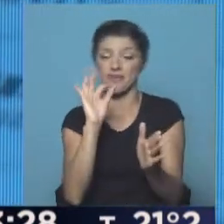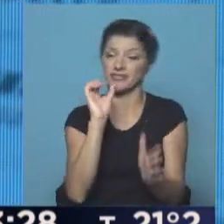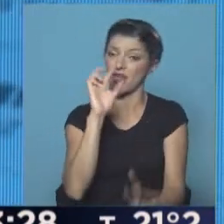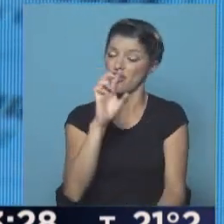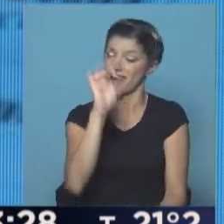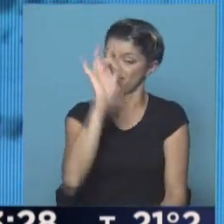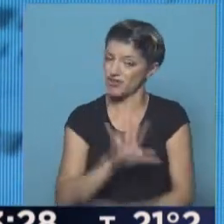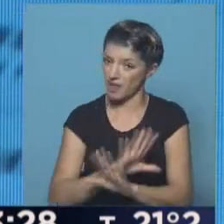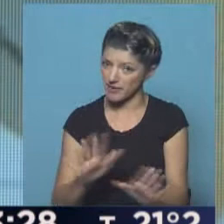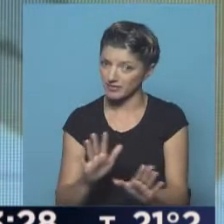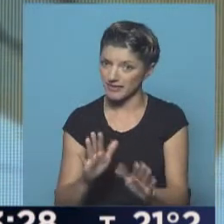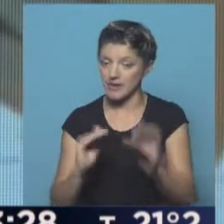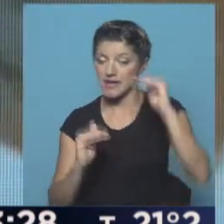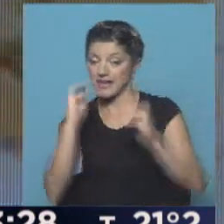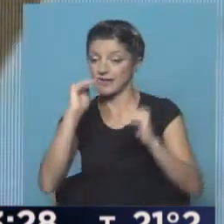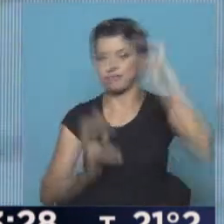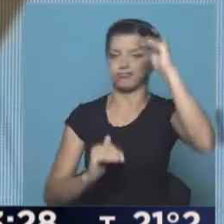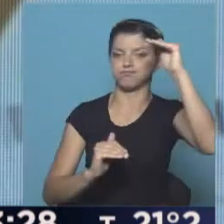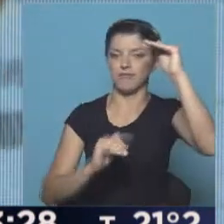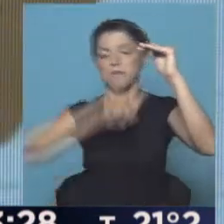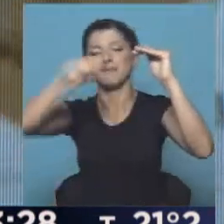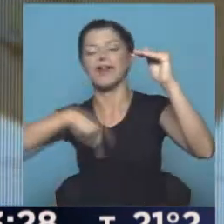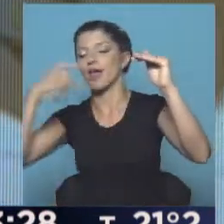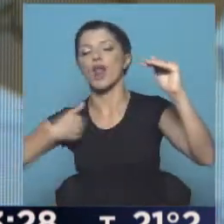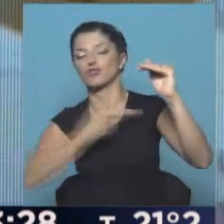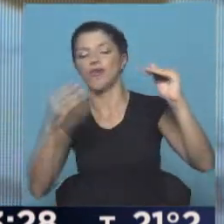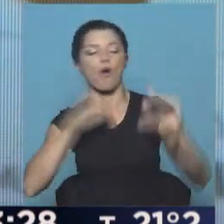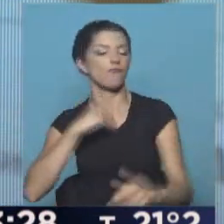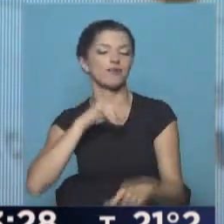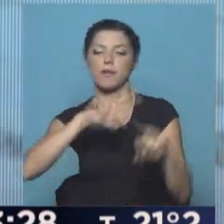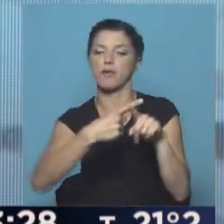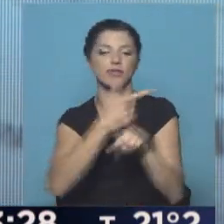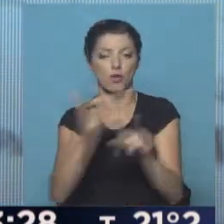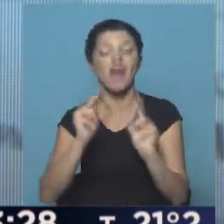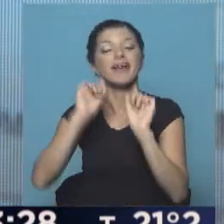$350. La inequidad se traduce en desconfianza hacia el sistema político y también se vio